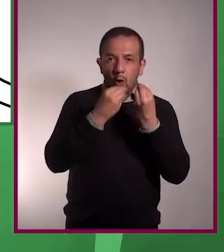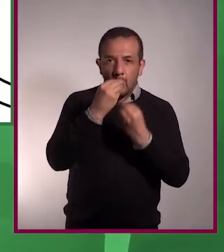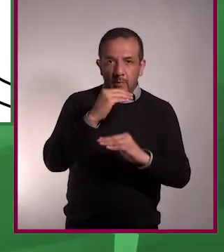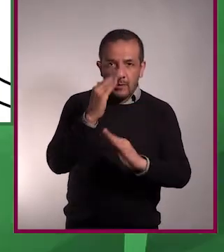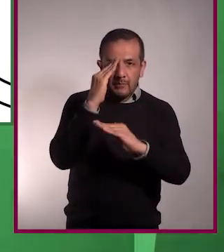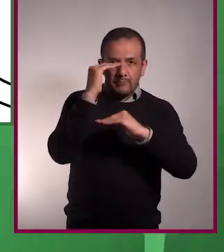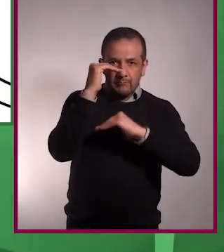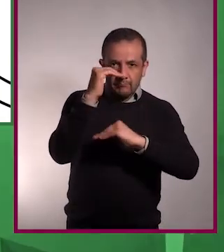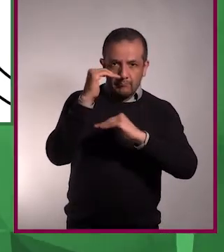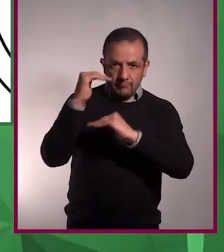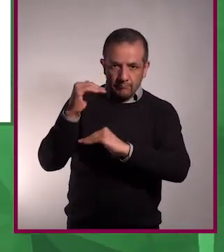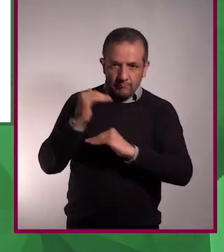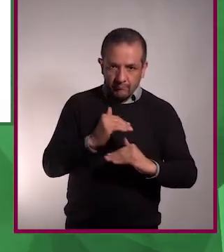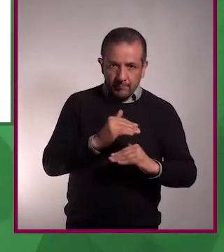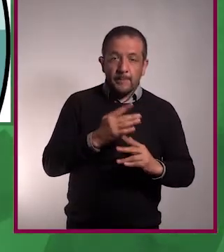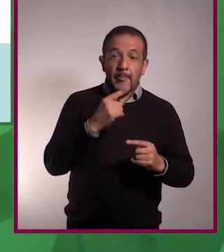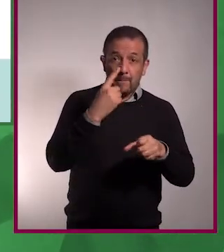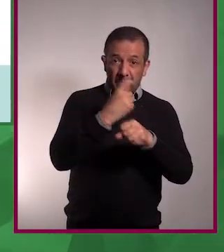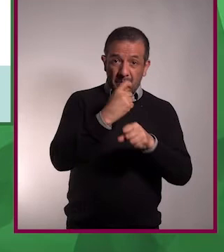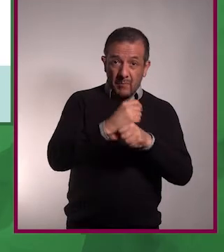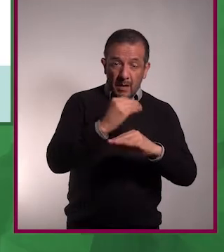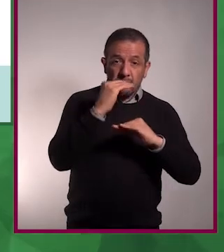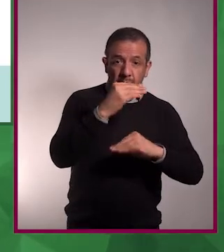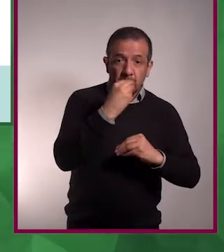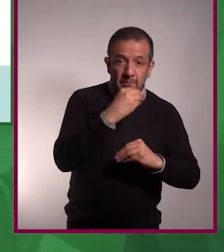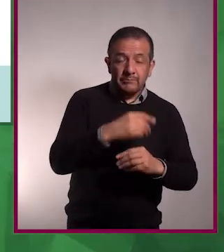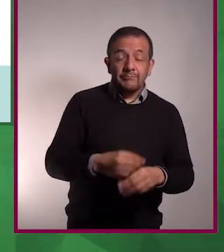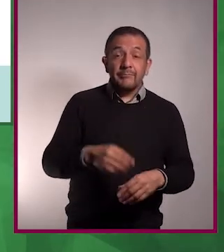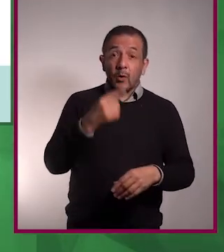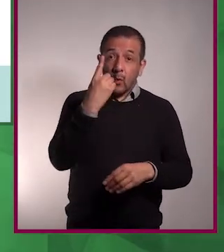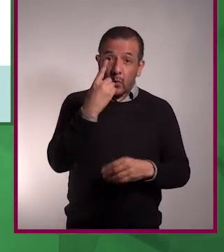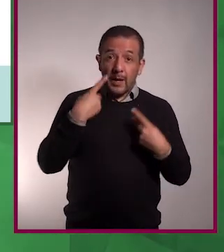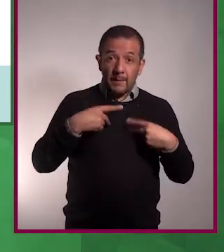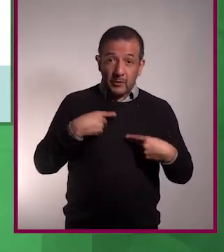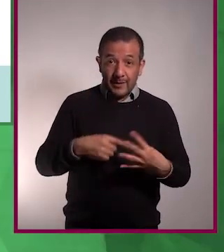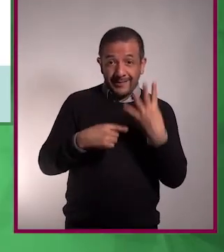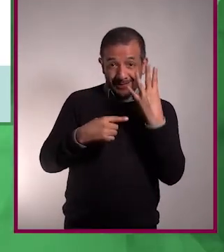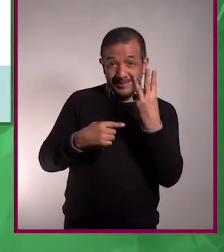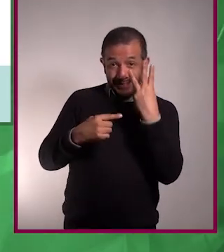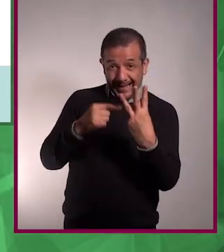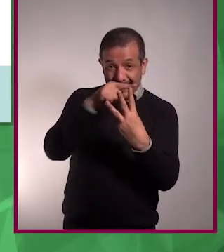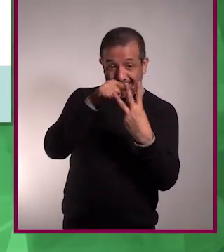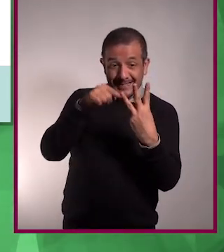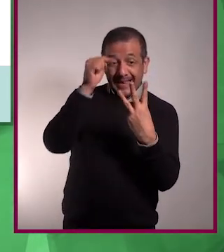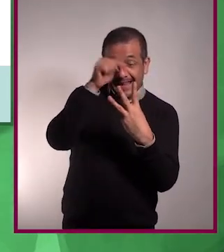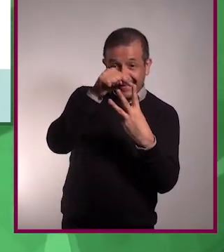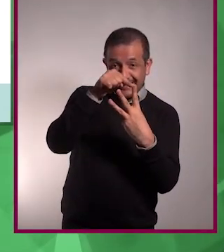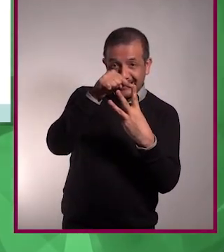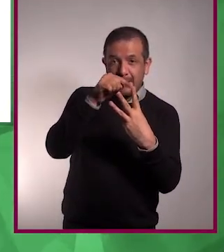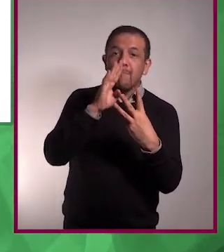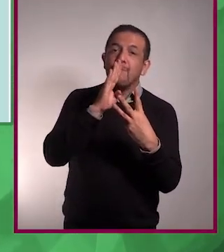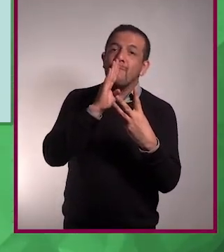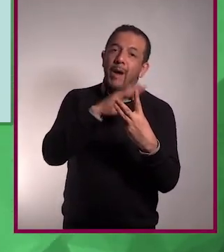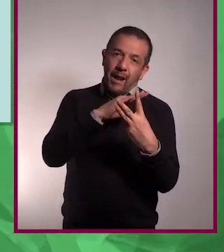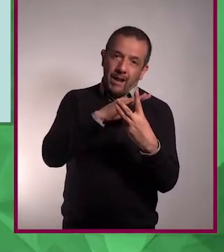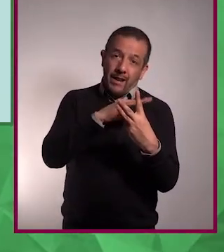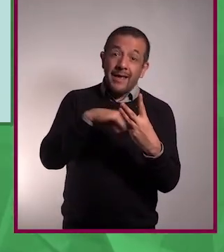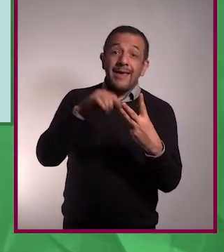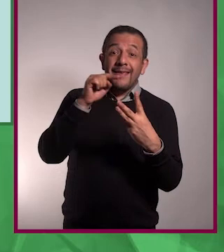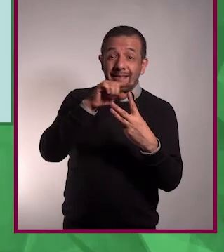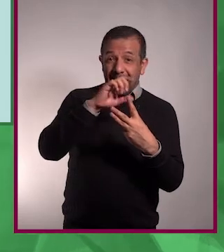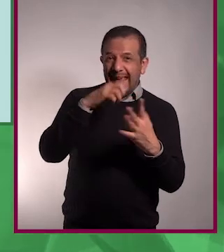nuestro sistema alimentario. Primer límite: una persona de cada 3 padece malnutrición. En